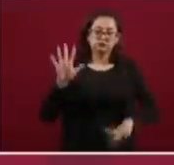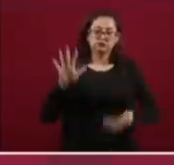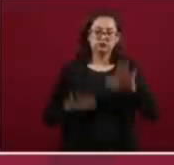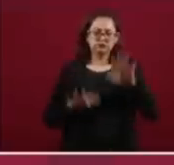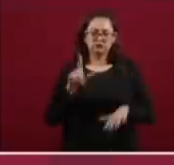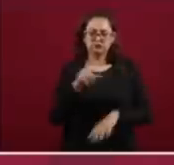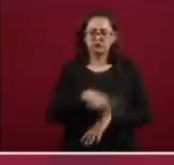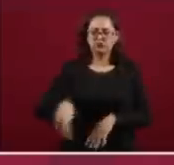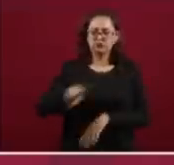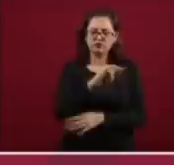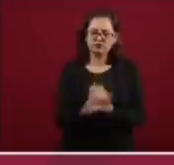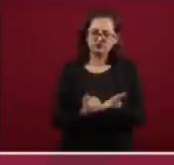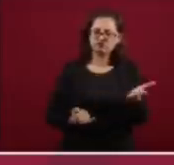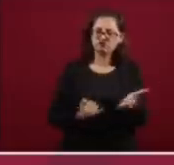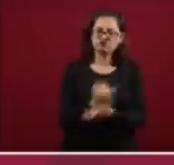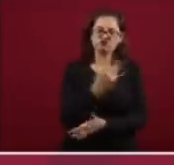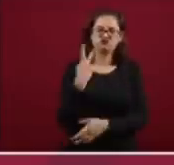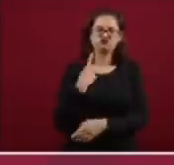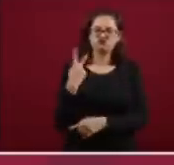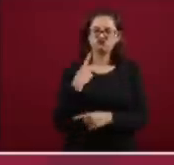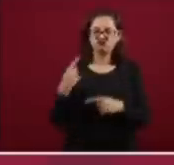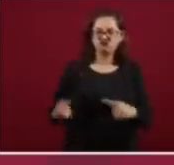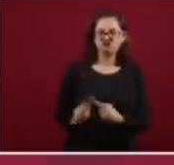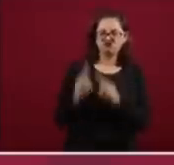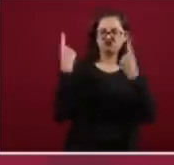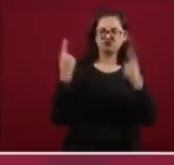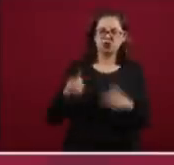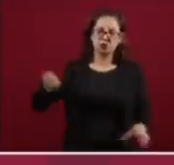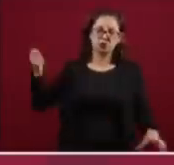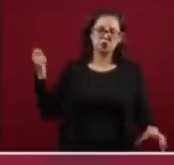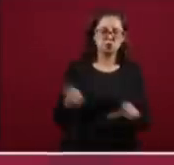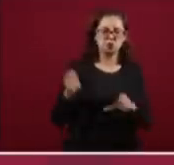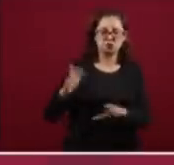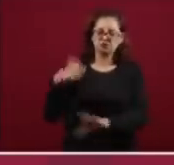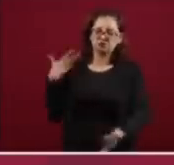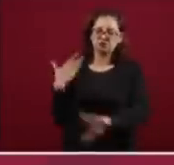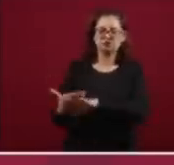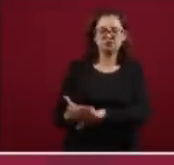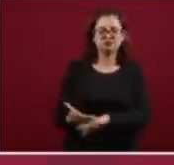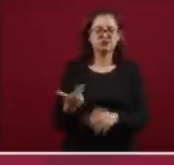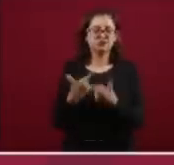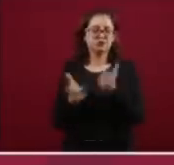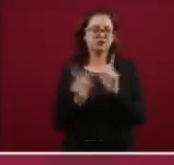por diferencias políticas ideológicas partidistas